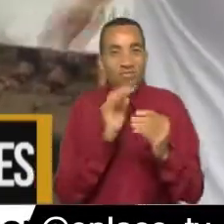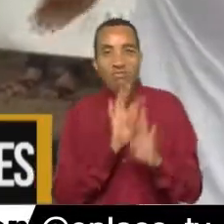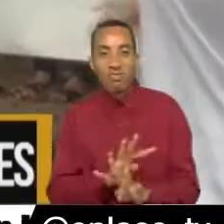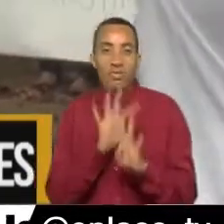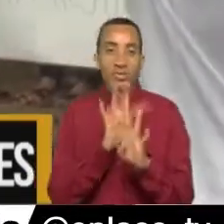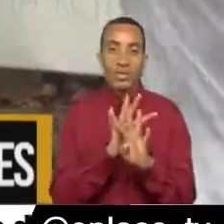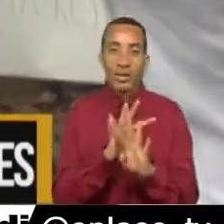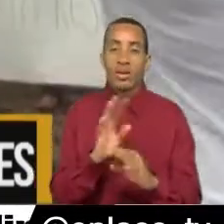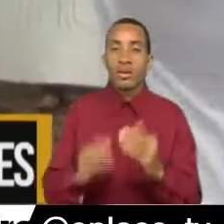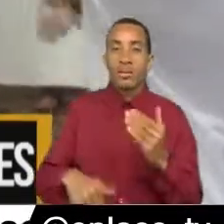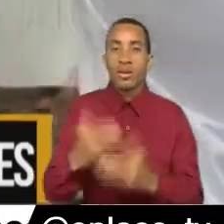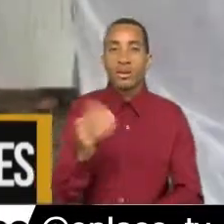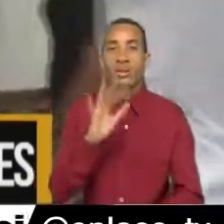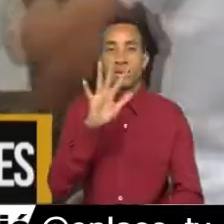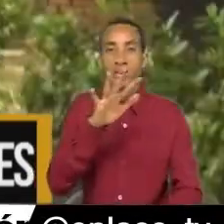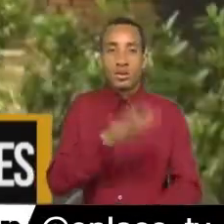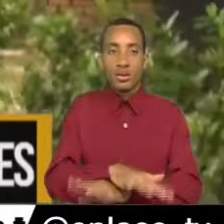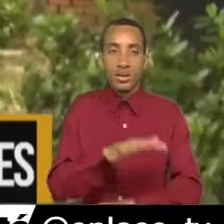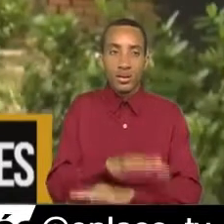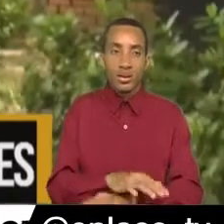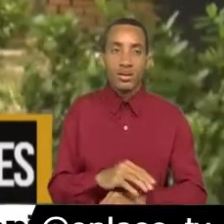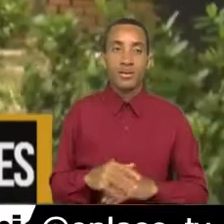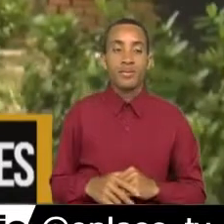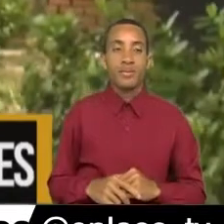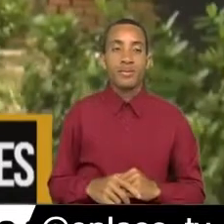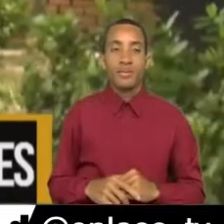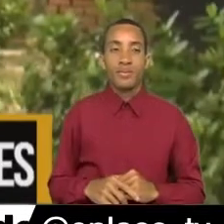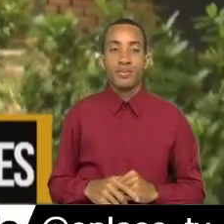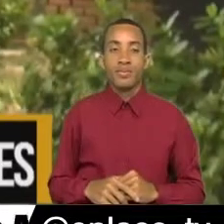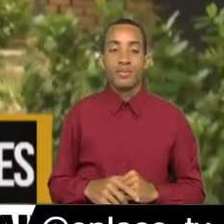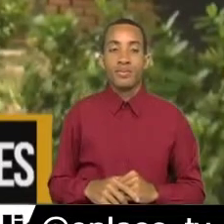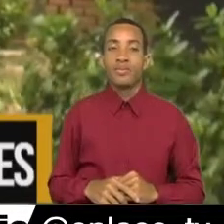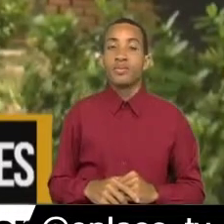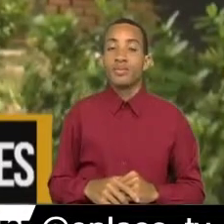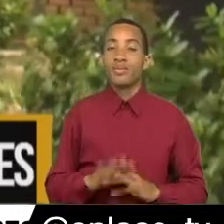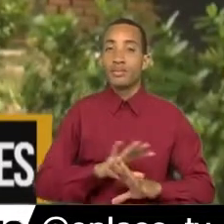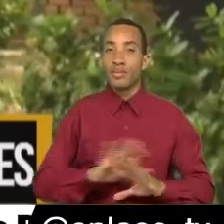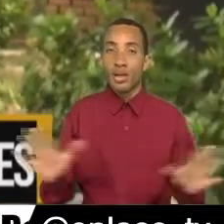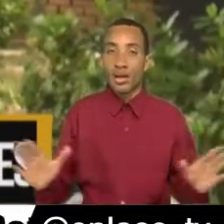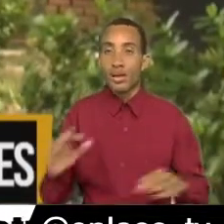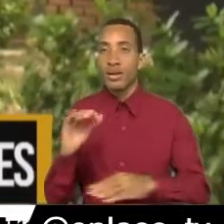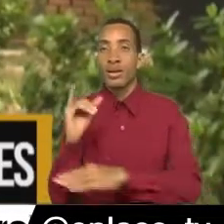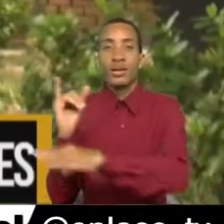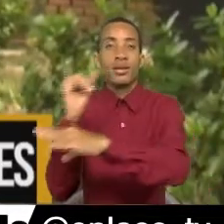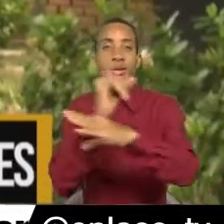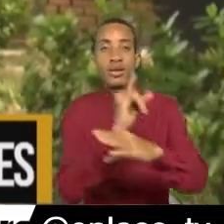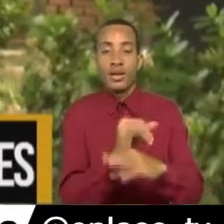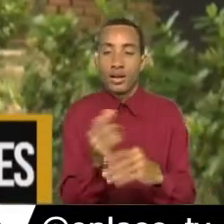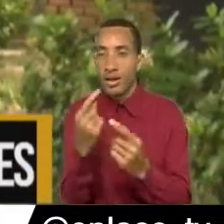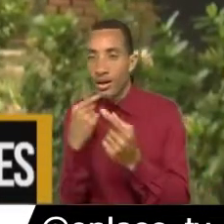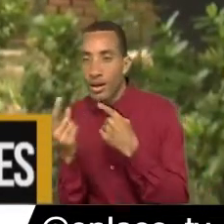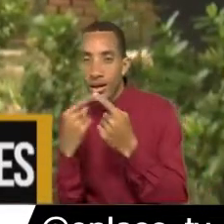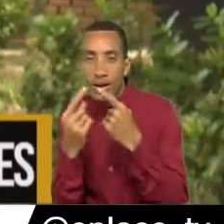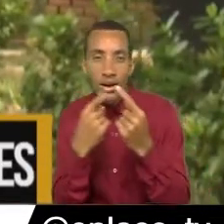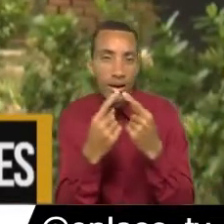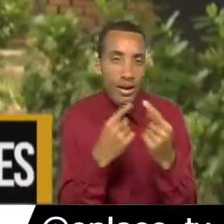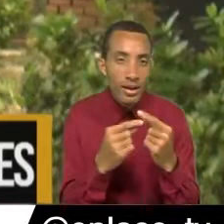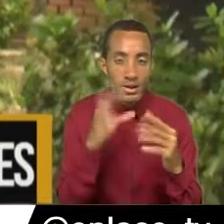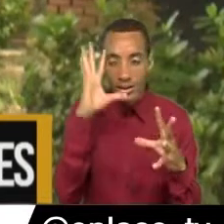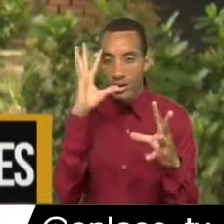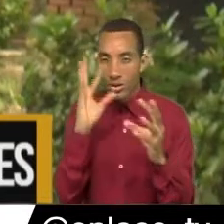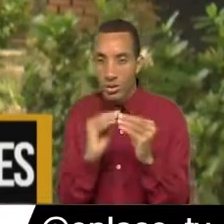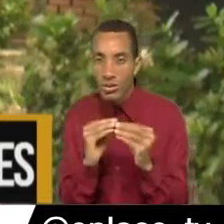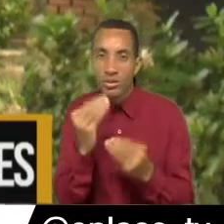5 de la tarde en el Seminario San Pedro Claver. Sí, señor, ya hemos estado hablando con las instituciones, a la fecha ya hemos coordinado las acciones